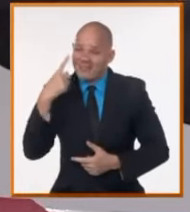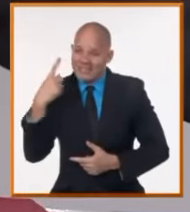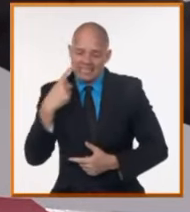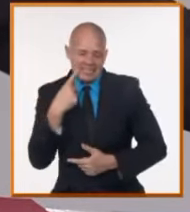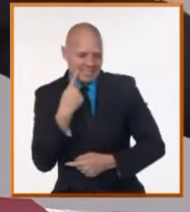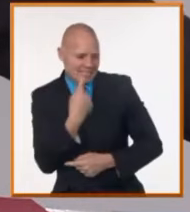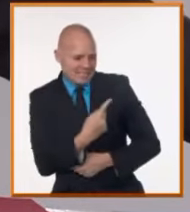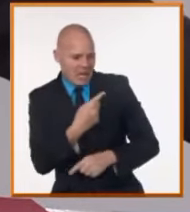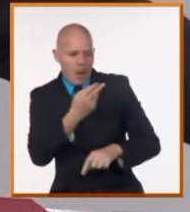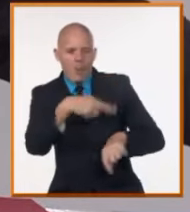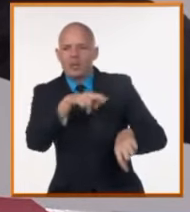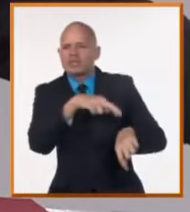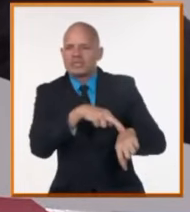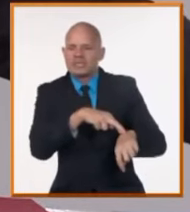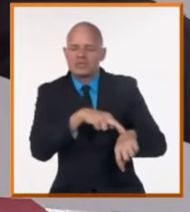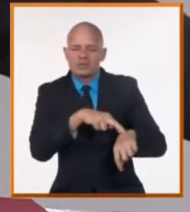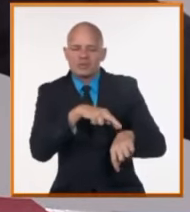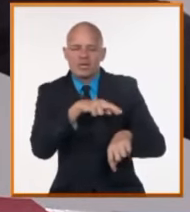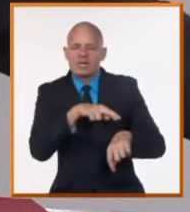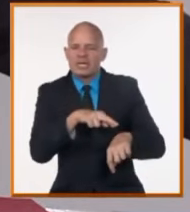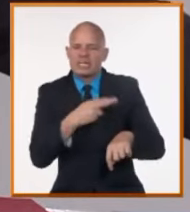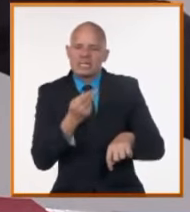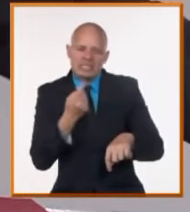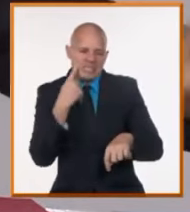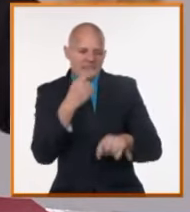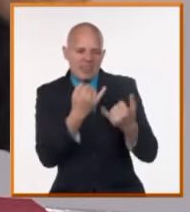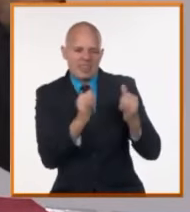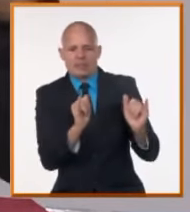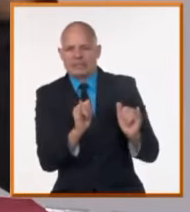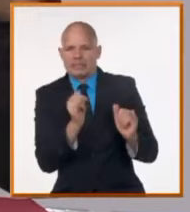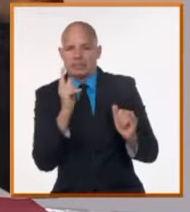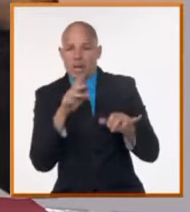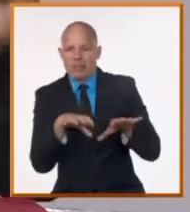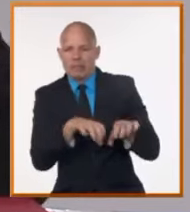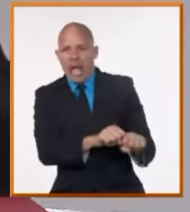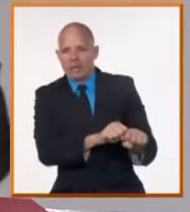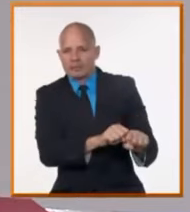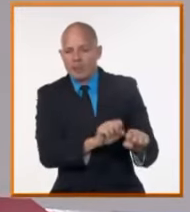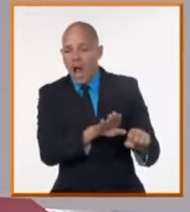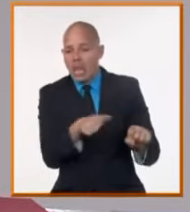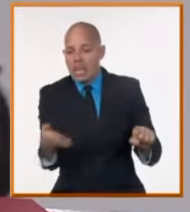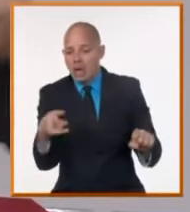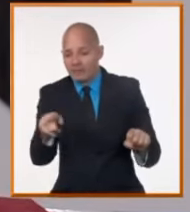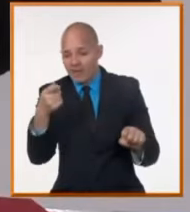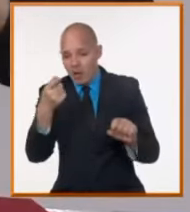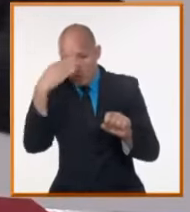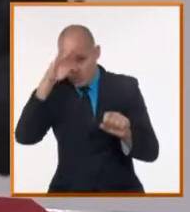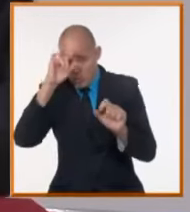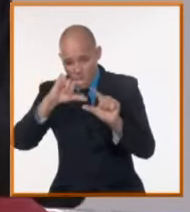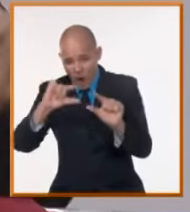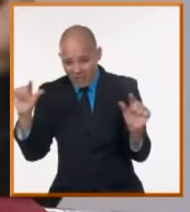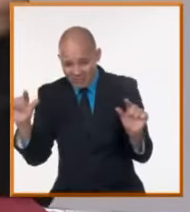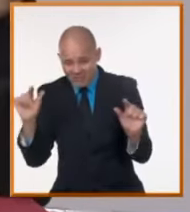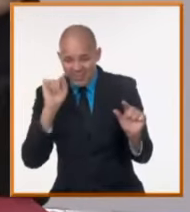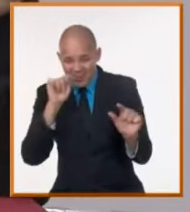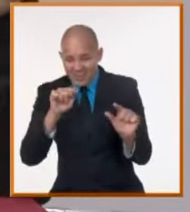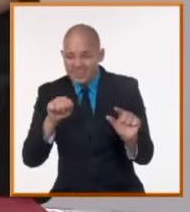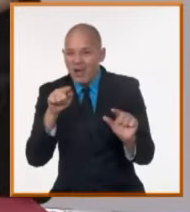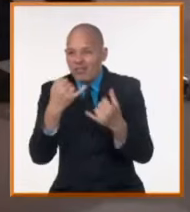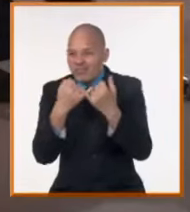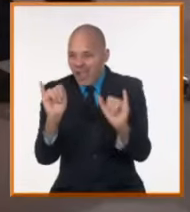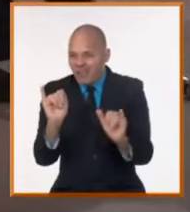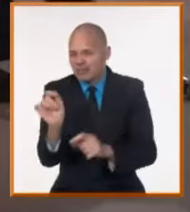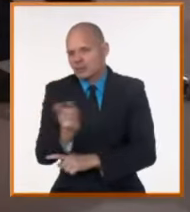tienen la armada de yanquis, tiene varios acorazados. Ya son la potencia más grande del